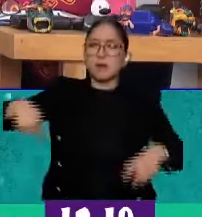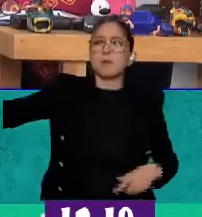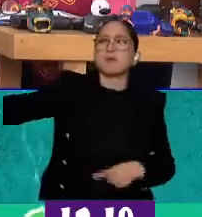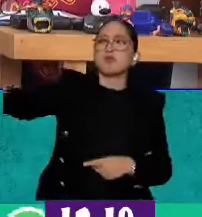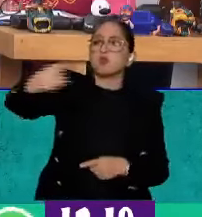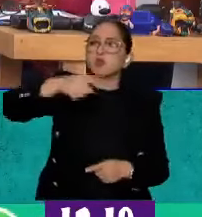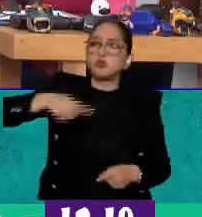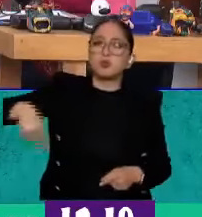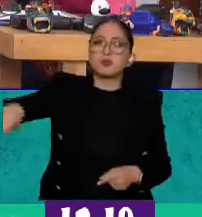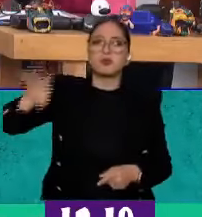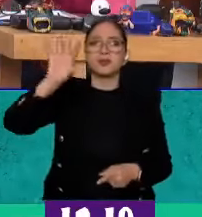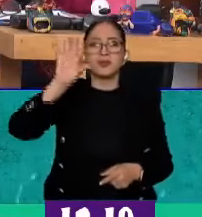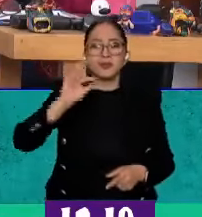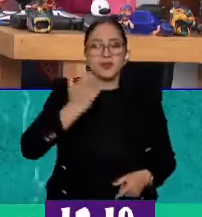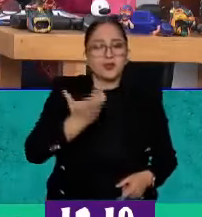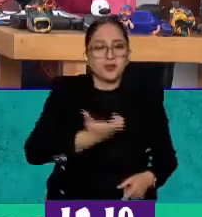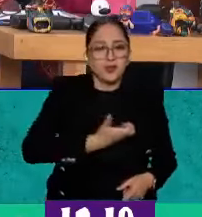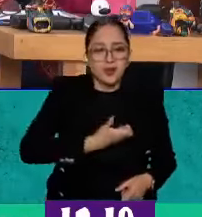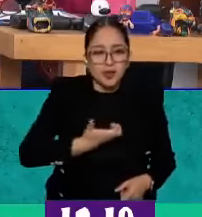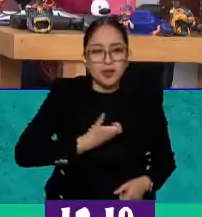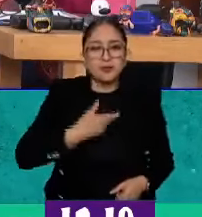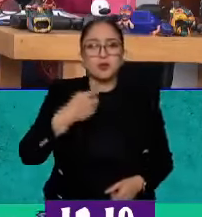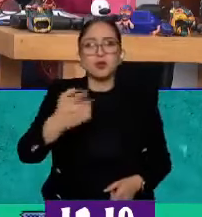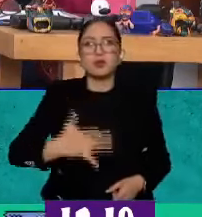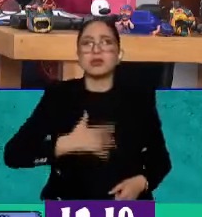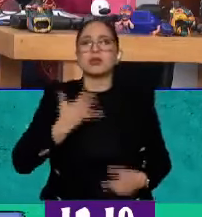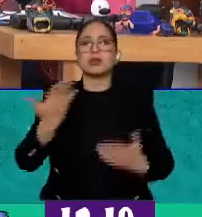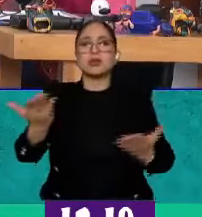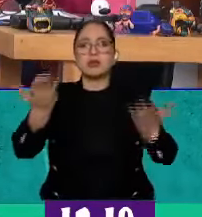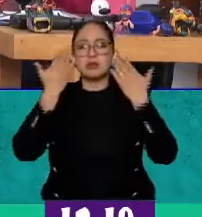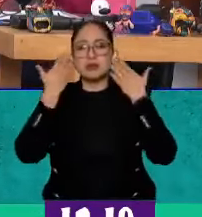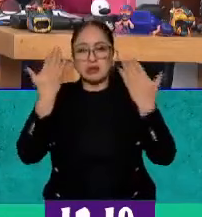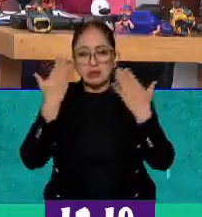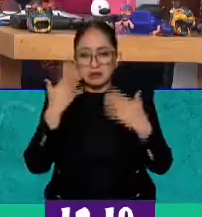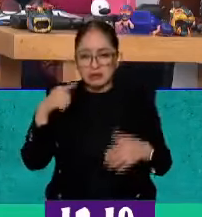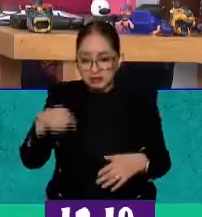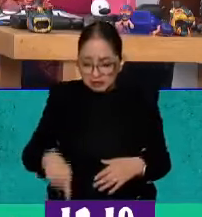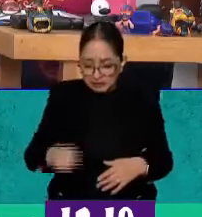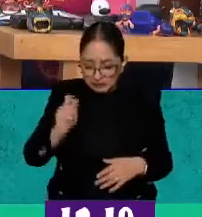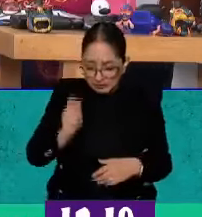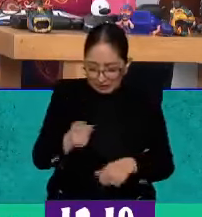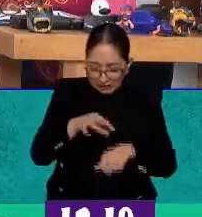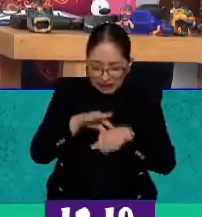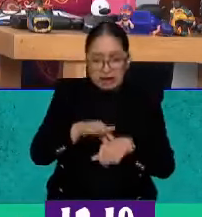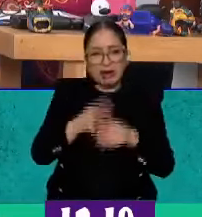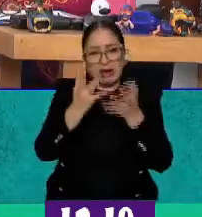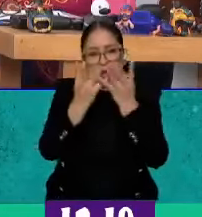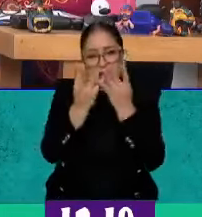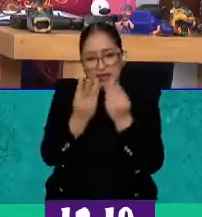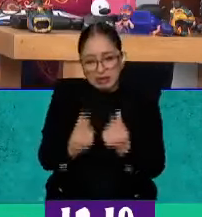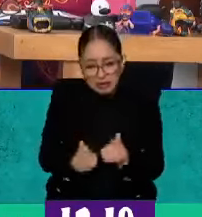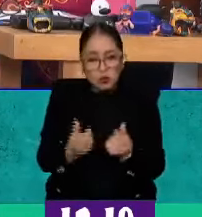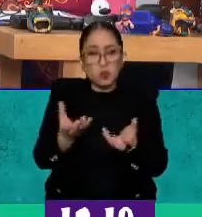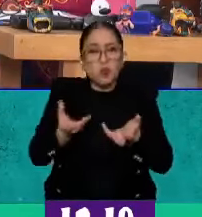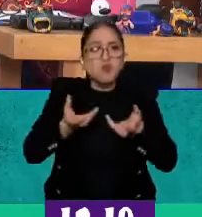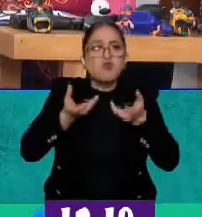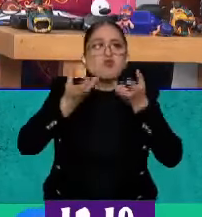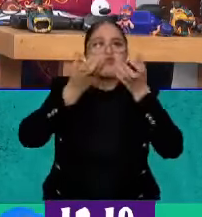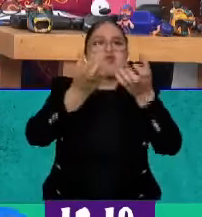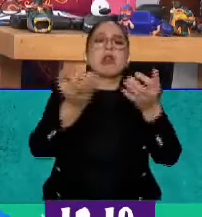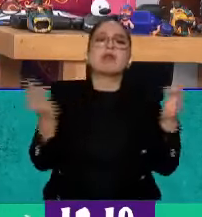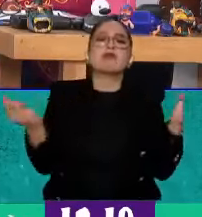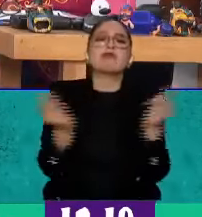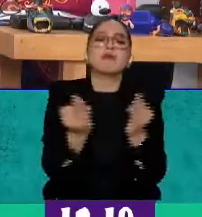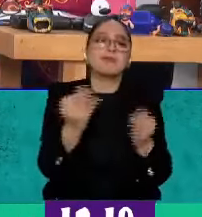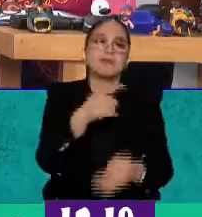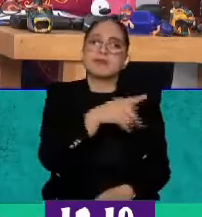al zócalo, lo agarró el solazo, llegó así ya chorreando ese líquido que dice él, y lo mete a congelar, no, ya bailó